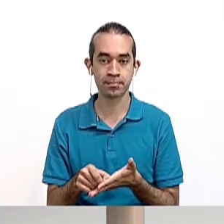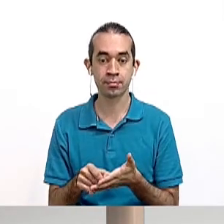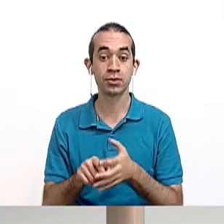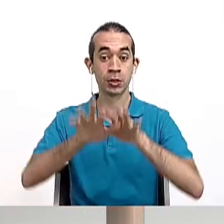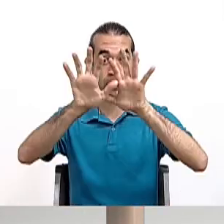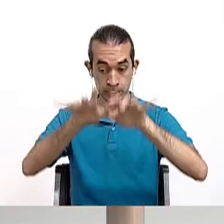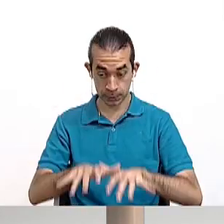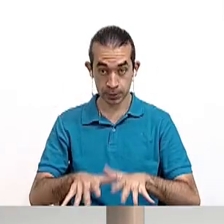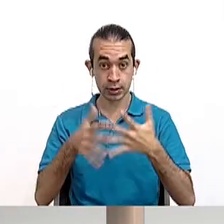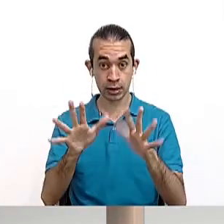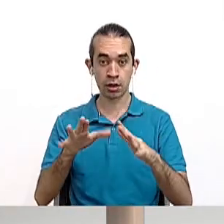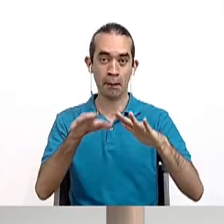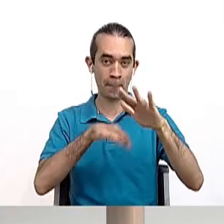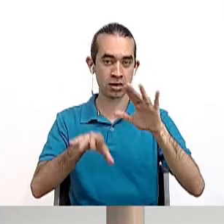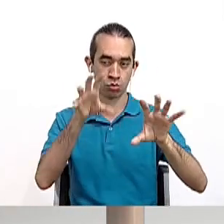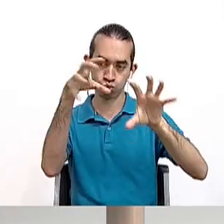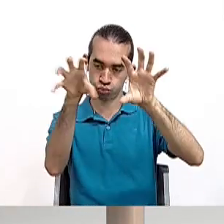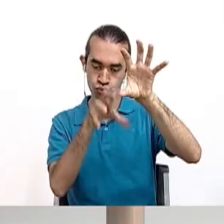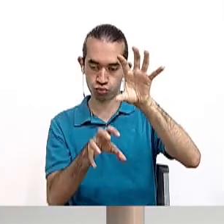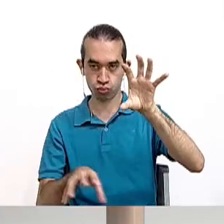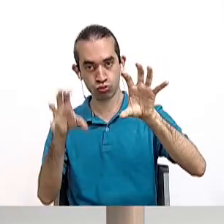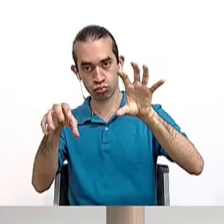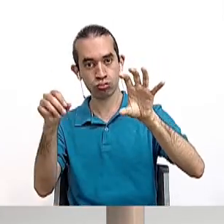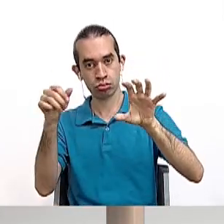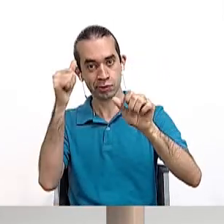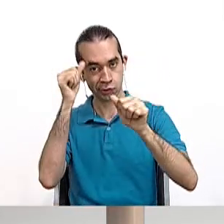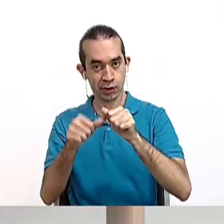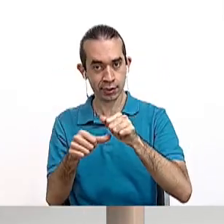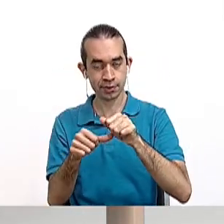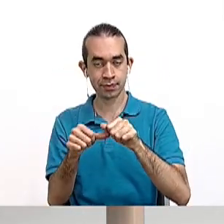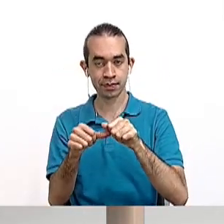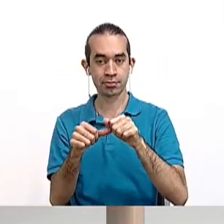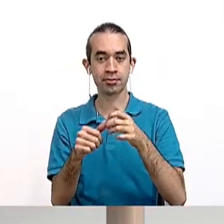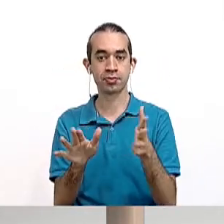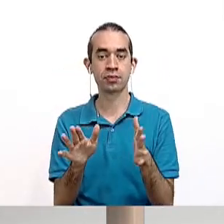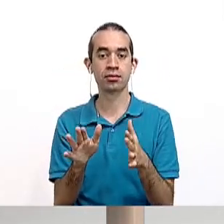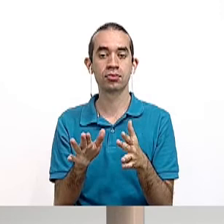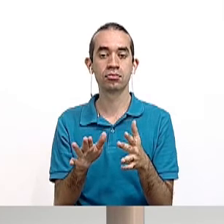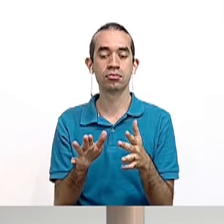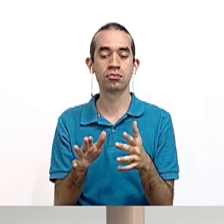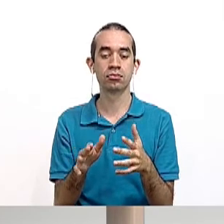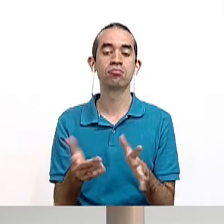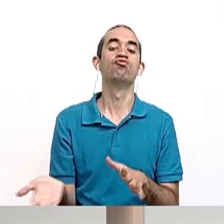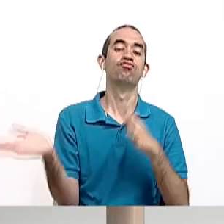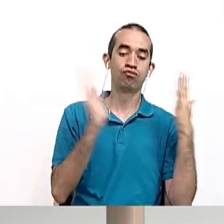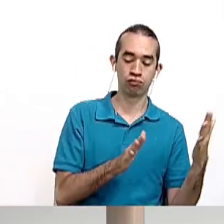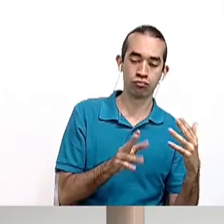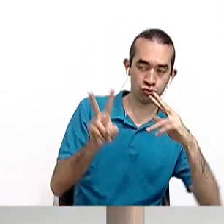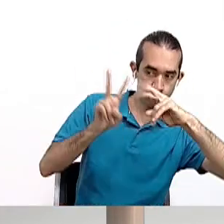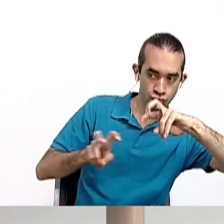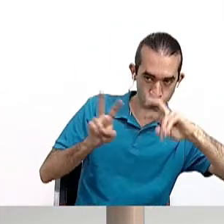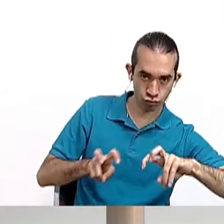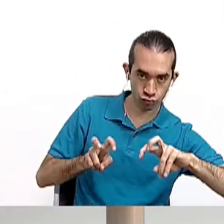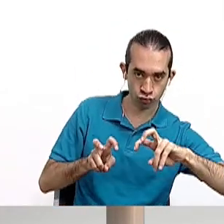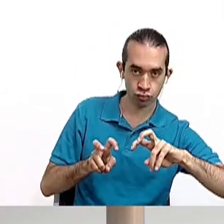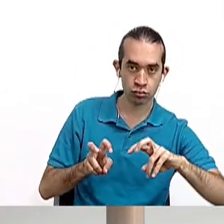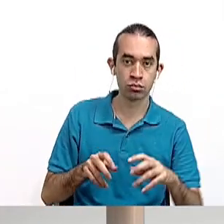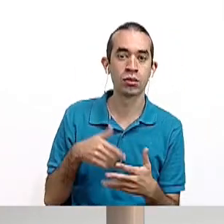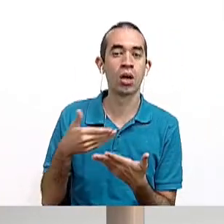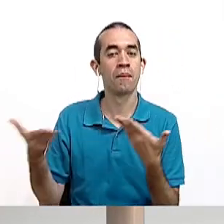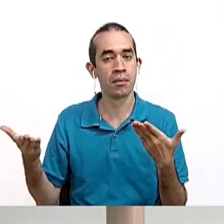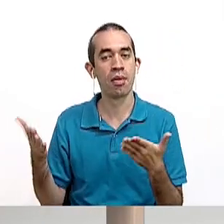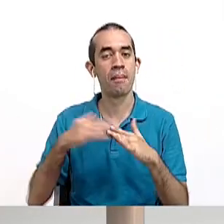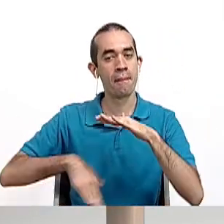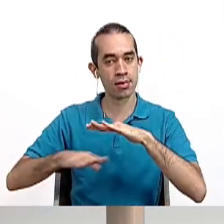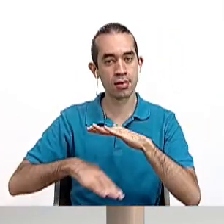textualización con las partes básicas de la noticia, no se les olvide, vamos a procurar la revisión. ¿Y saben cuál va a ser nuestra herramienta básica en